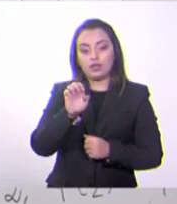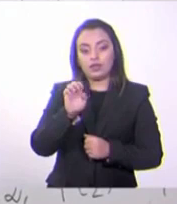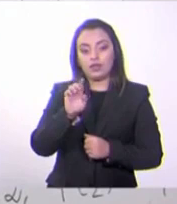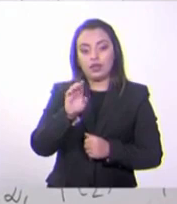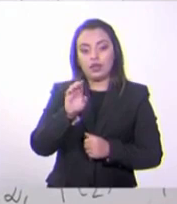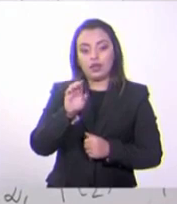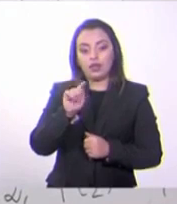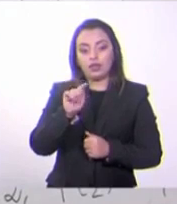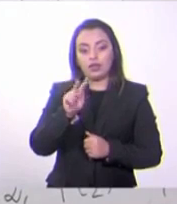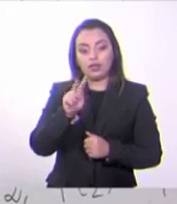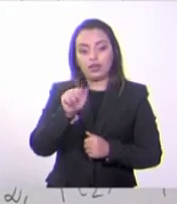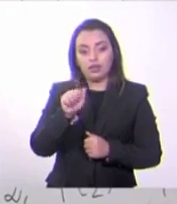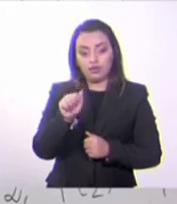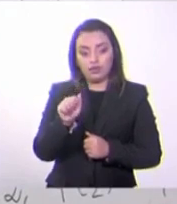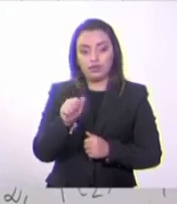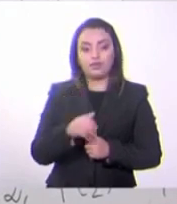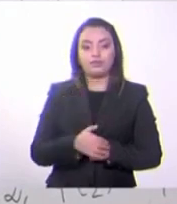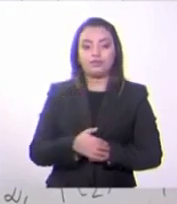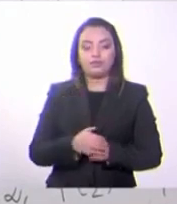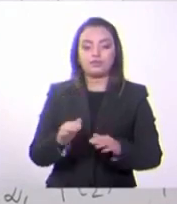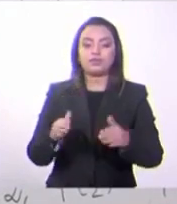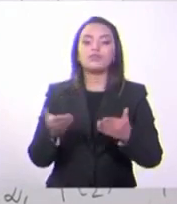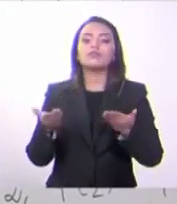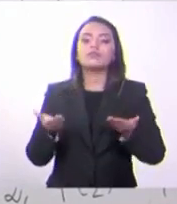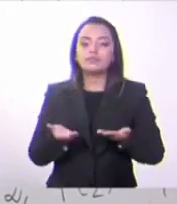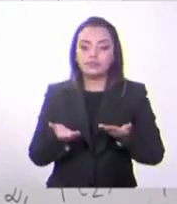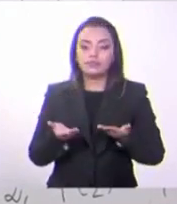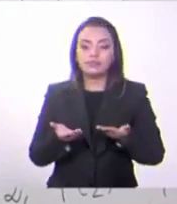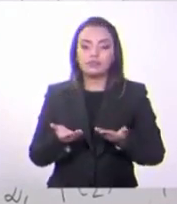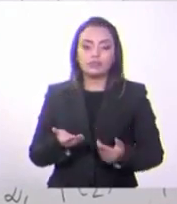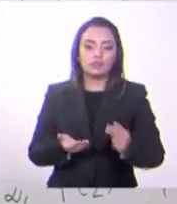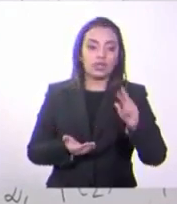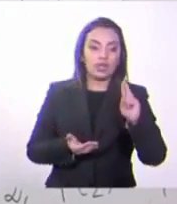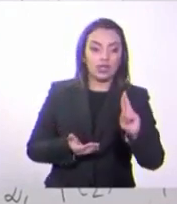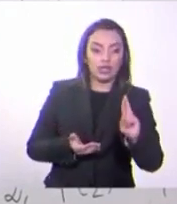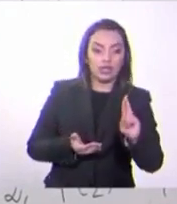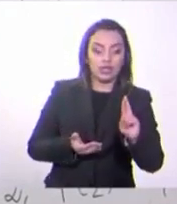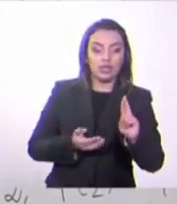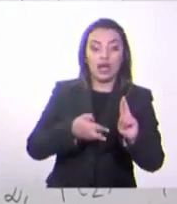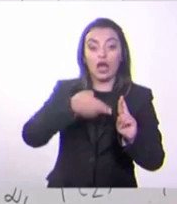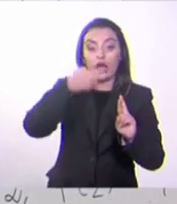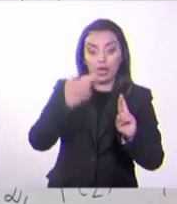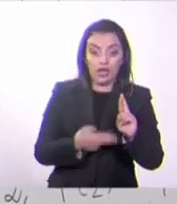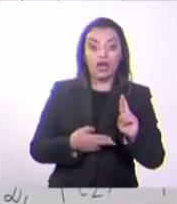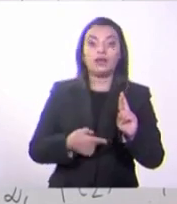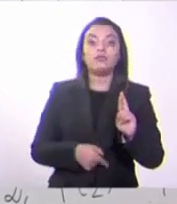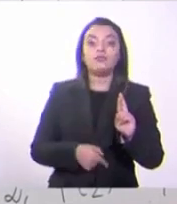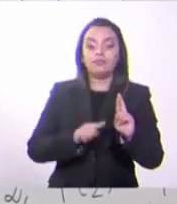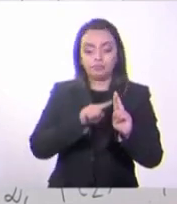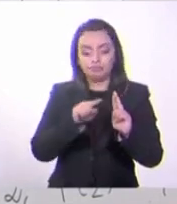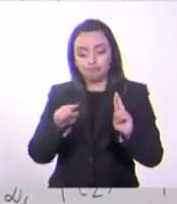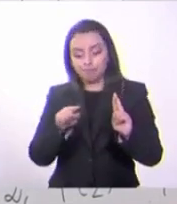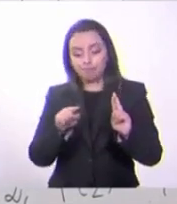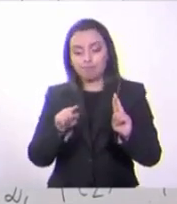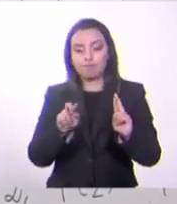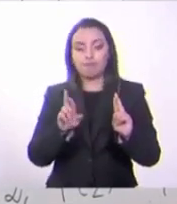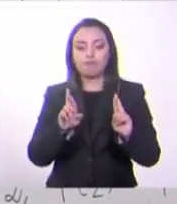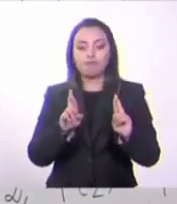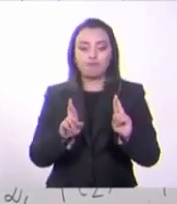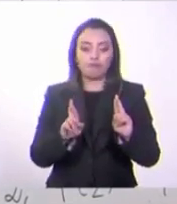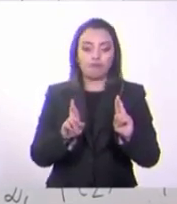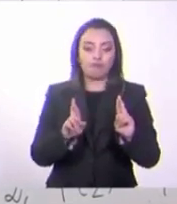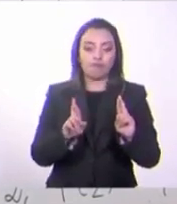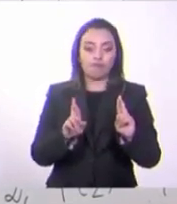hemos escrito las funciones acá. Hemos dicho que agarramos un número real, Sí, lo evaluamos en la función y